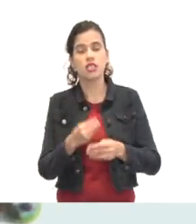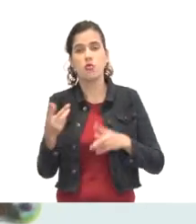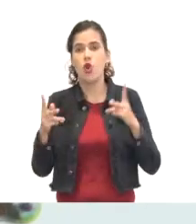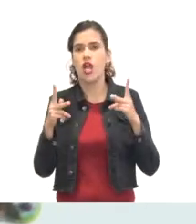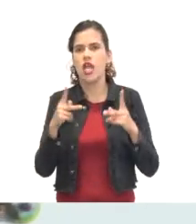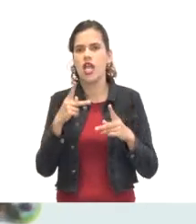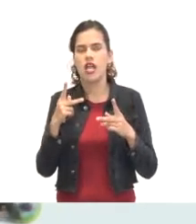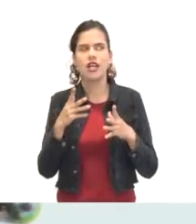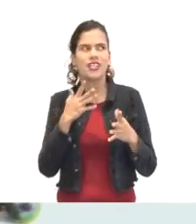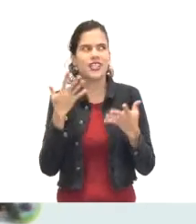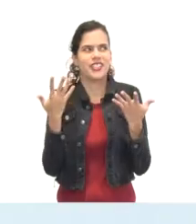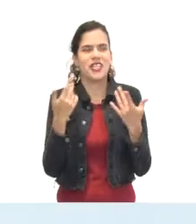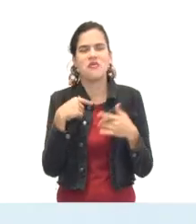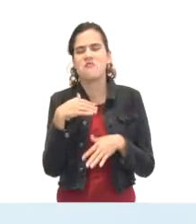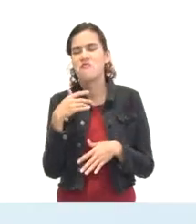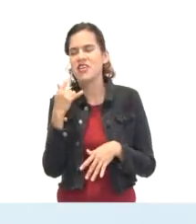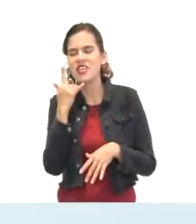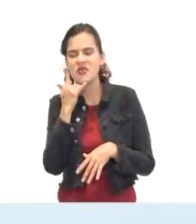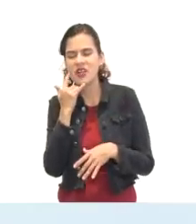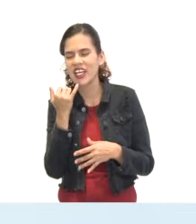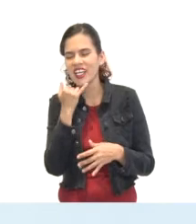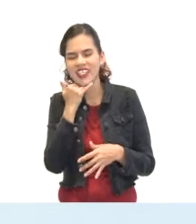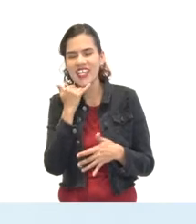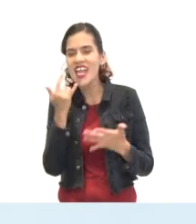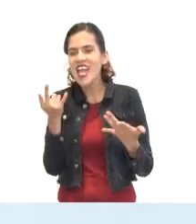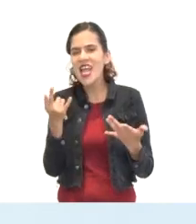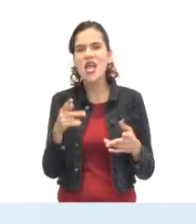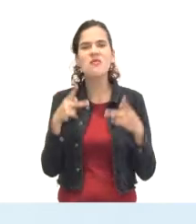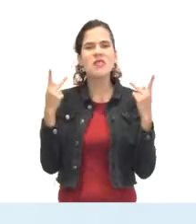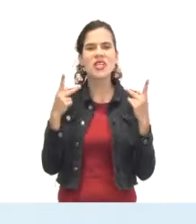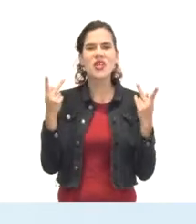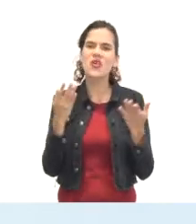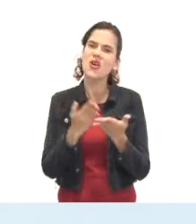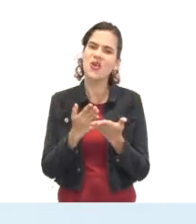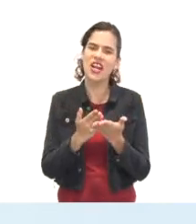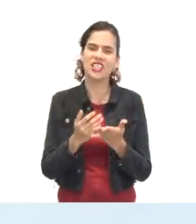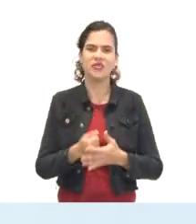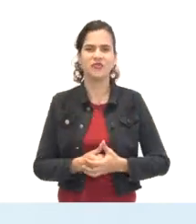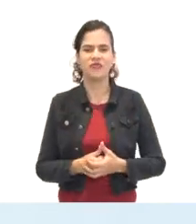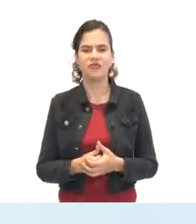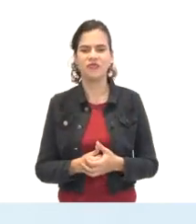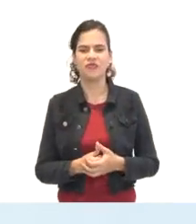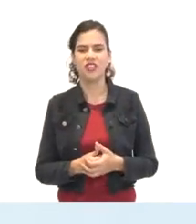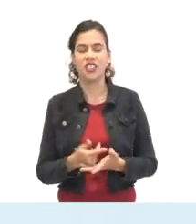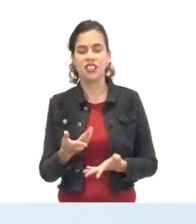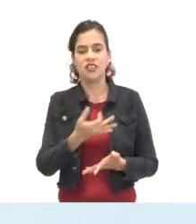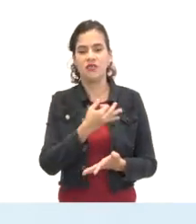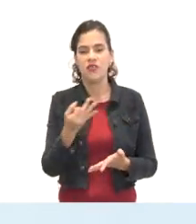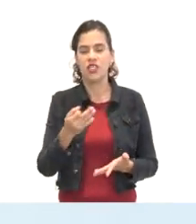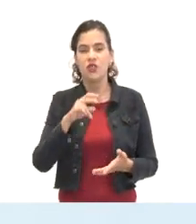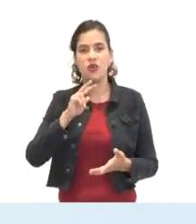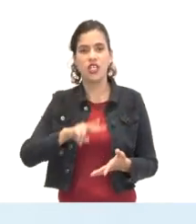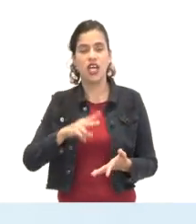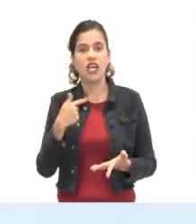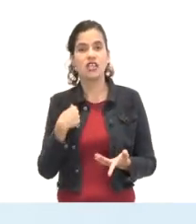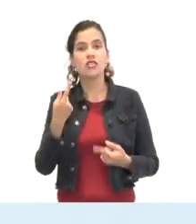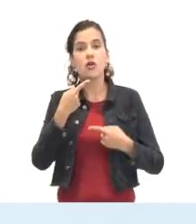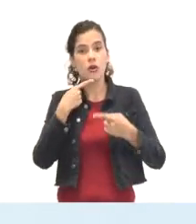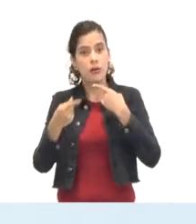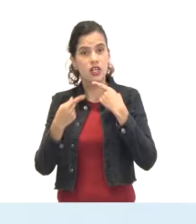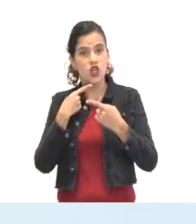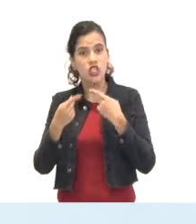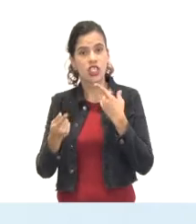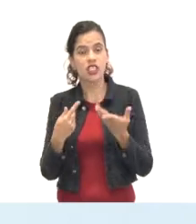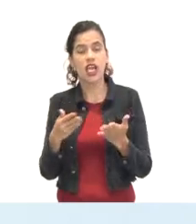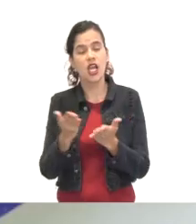el periódico escolar, Valeria. muy efectivo, ¿verdad? Se convirtieron en